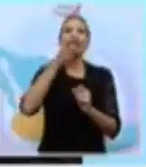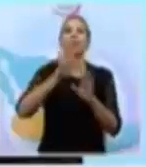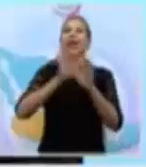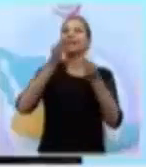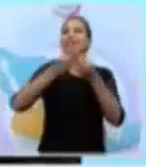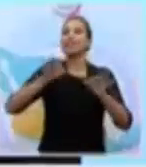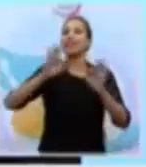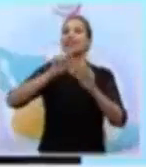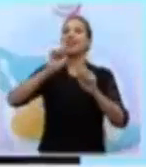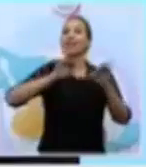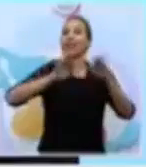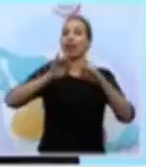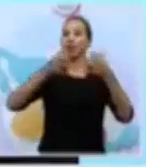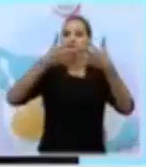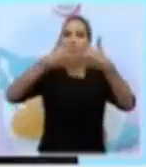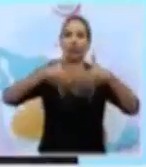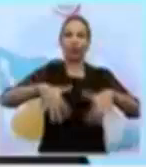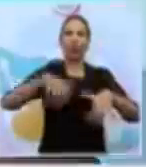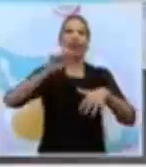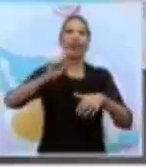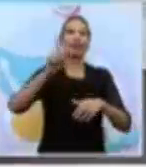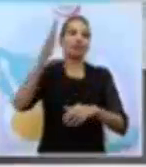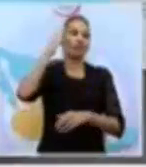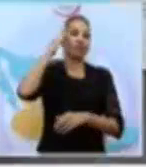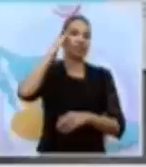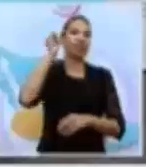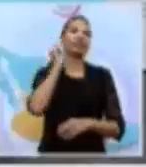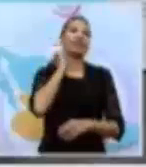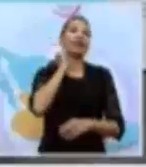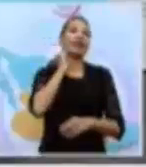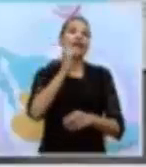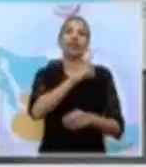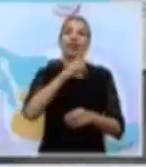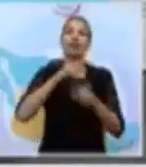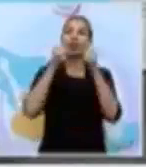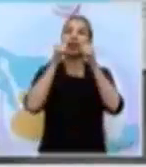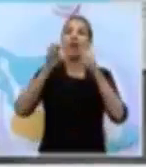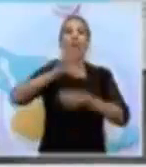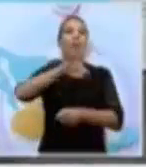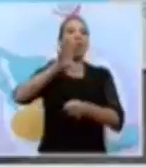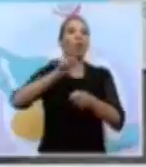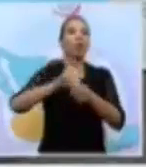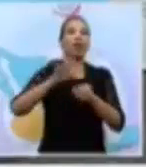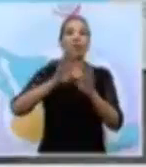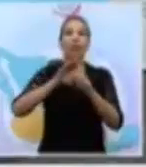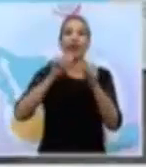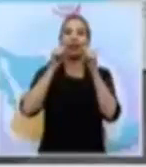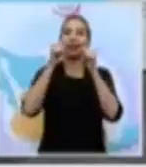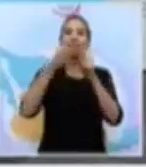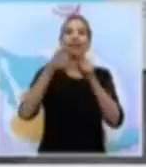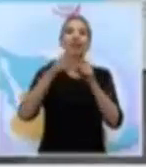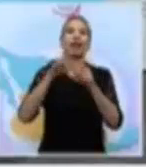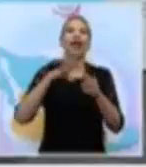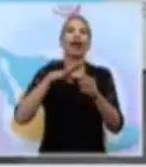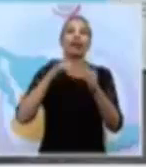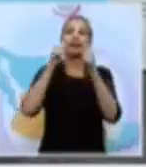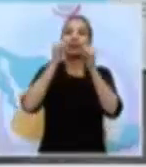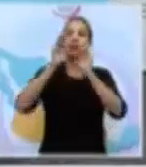función del Senado, que es ampliar toda la parte de formulación de políticas